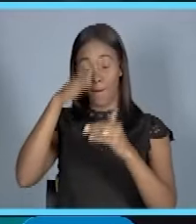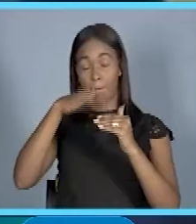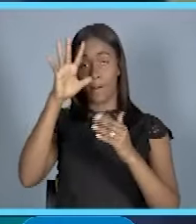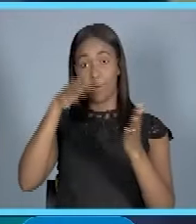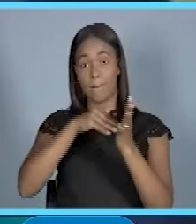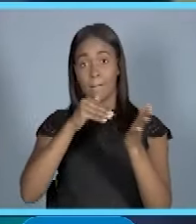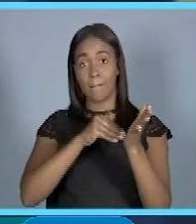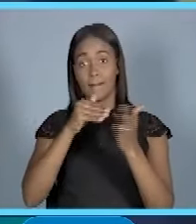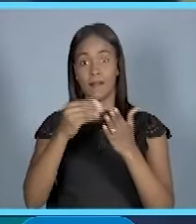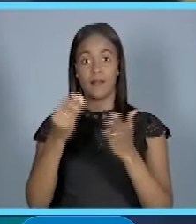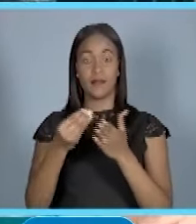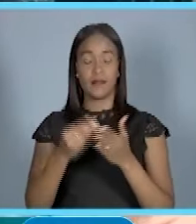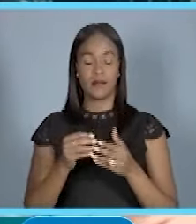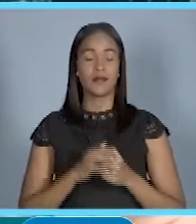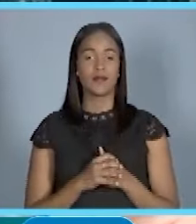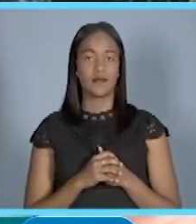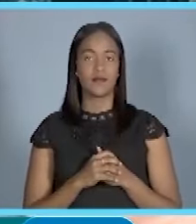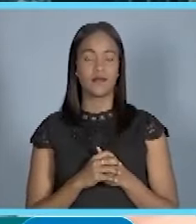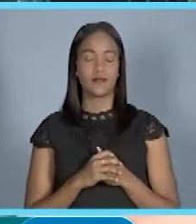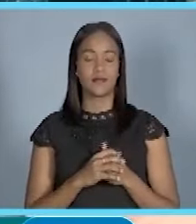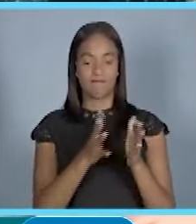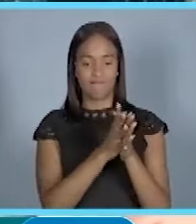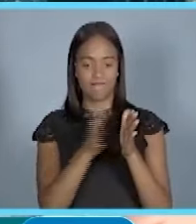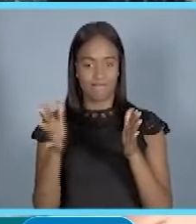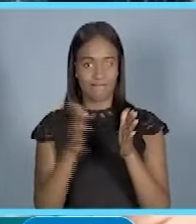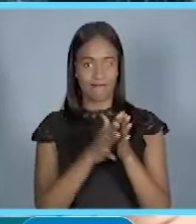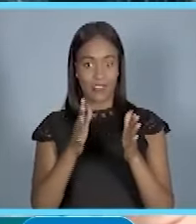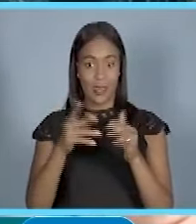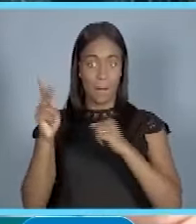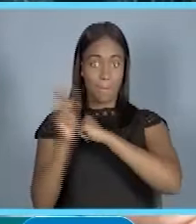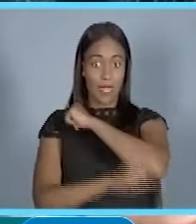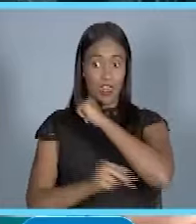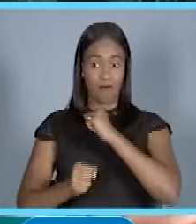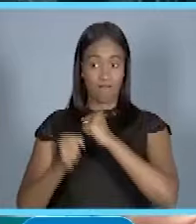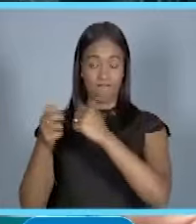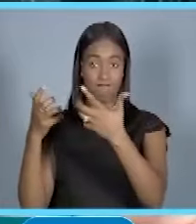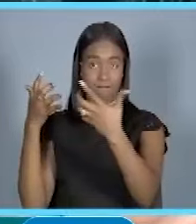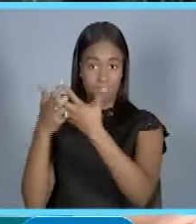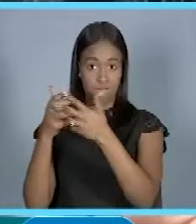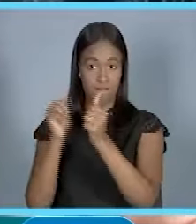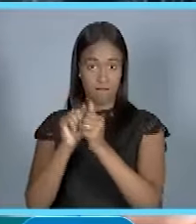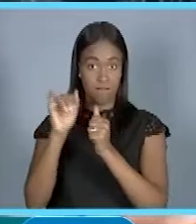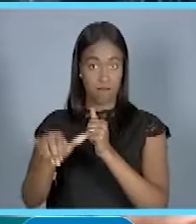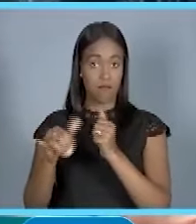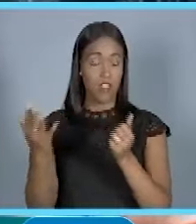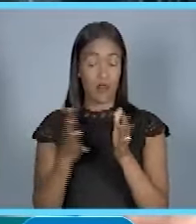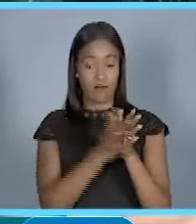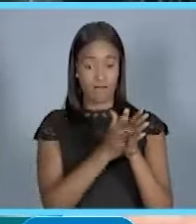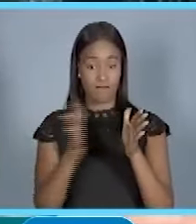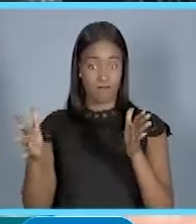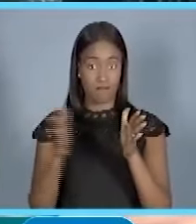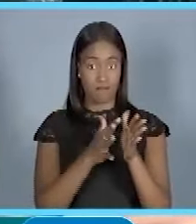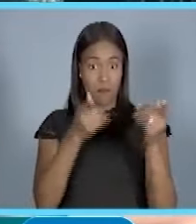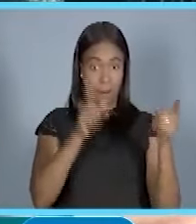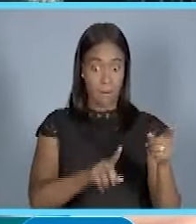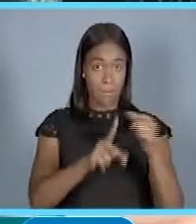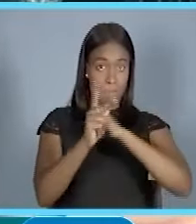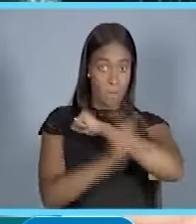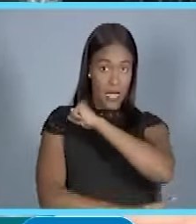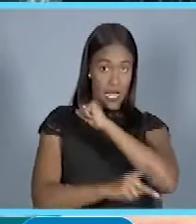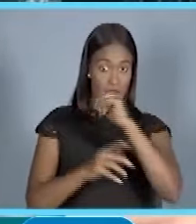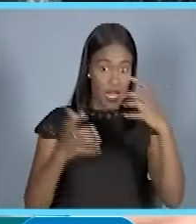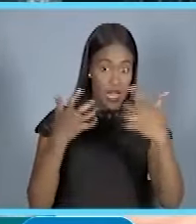mil millones de pesos. El rango dentro de lo que es la pena aplicable y la pena imponible, si el rango del agravante de la pena de la estafa,